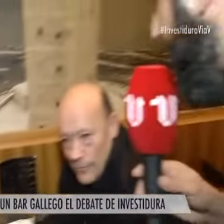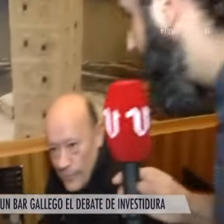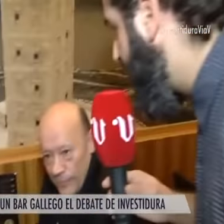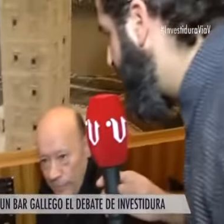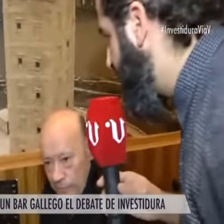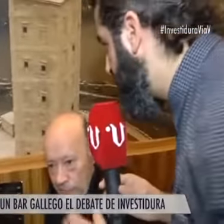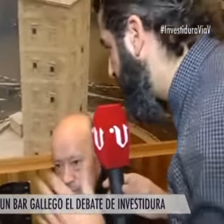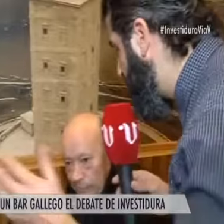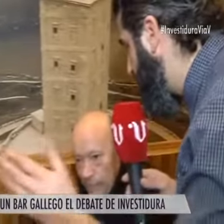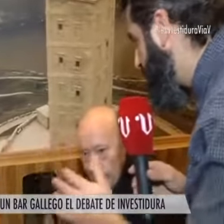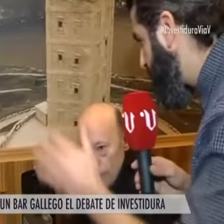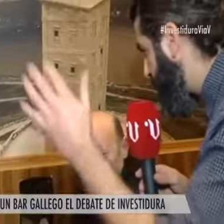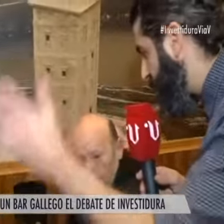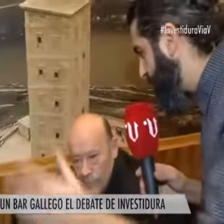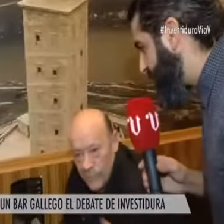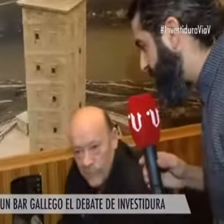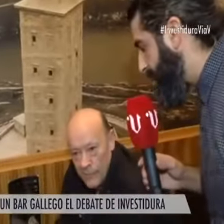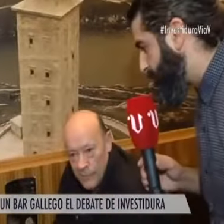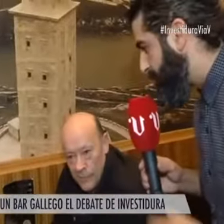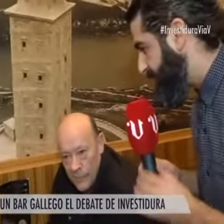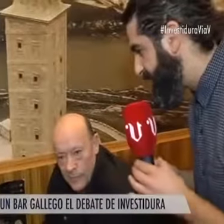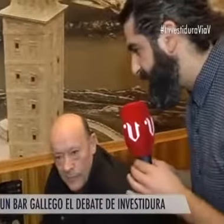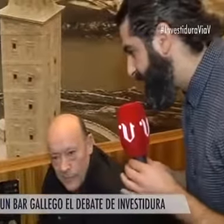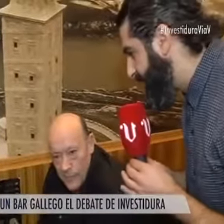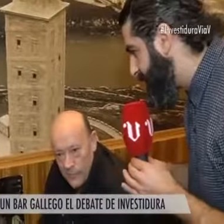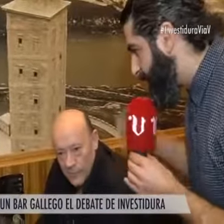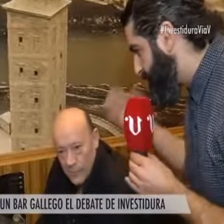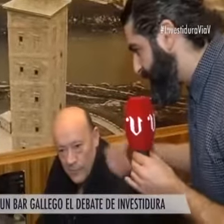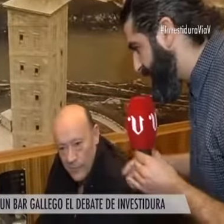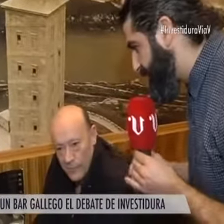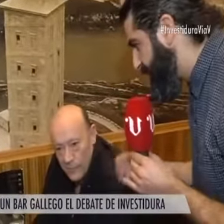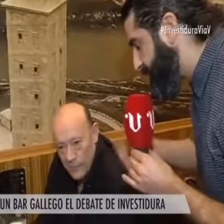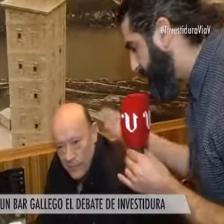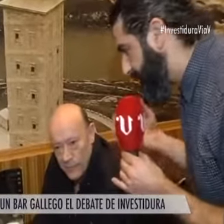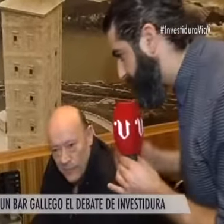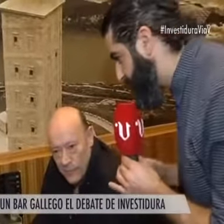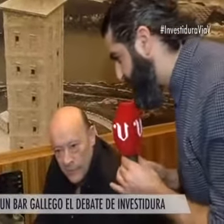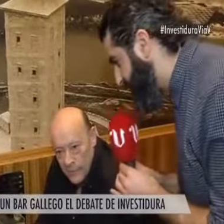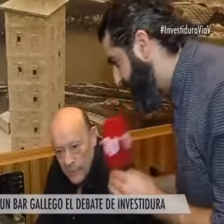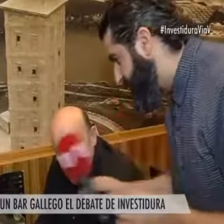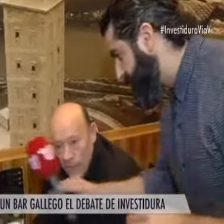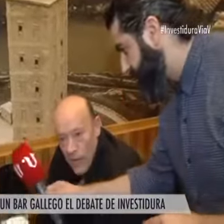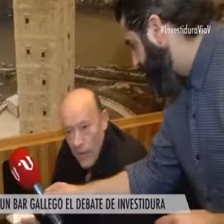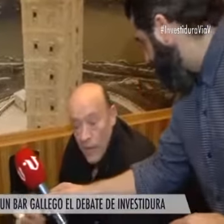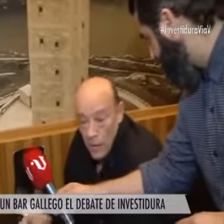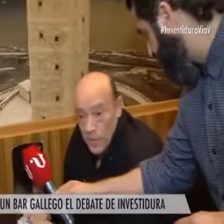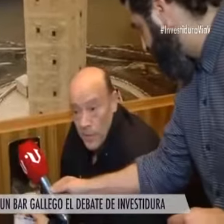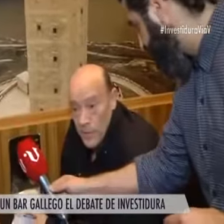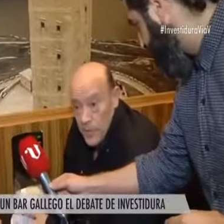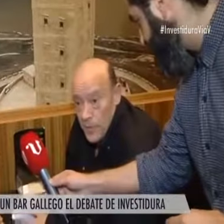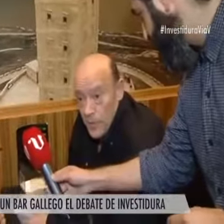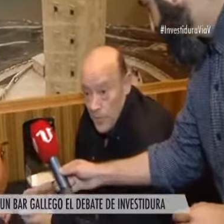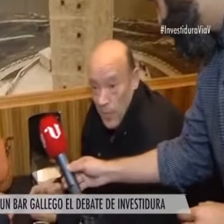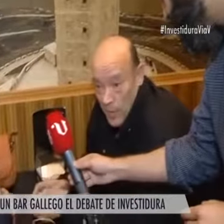va a pasar ahora? Hoy probablemente no tengamos un presidente, habrá unas nuevas elecciones, ¿cómo viven todo esto? Pues la